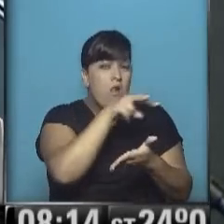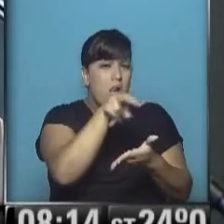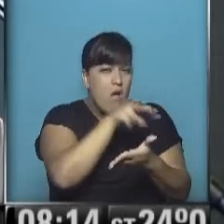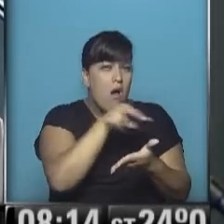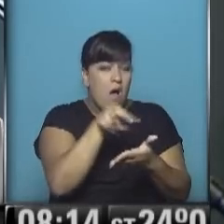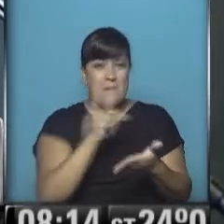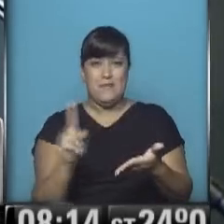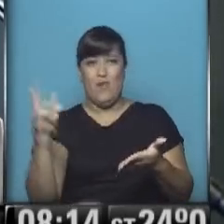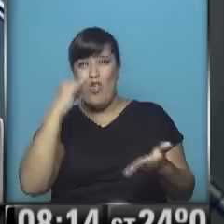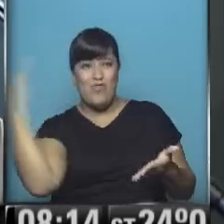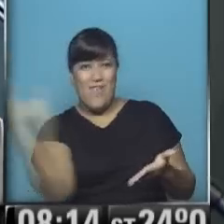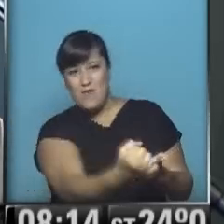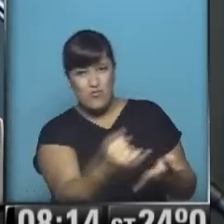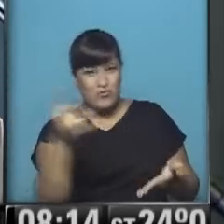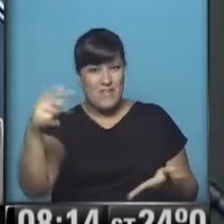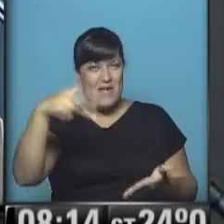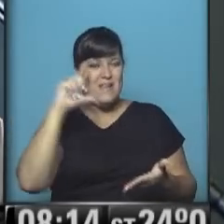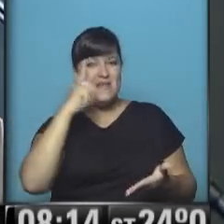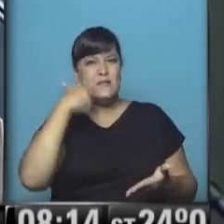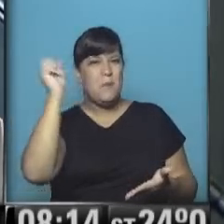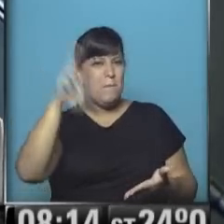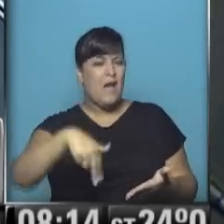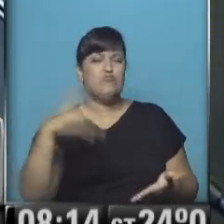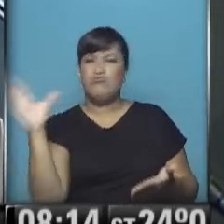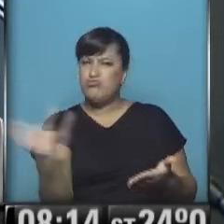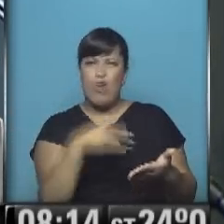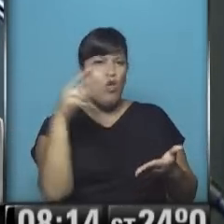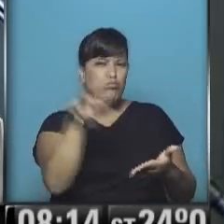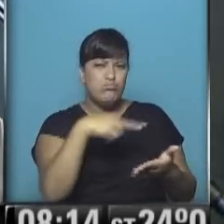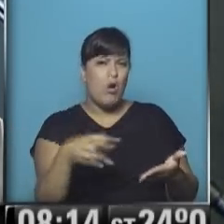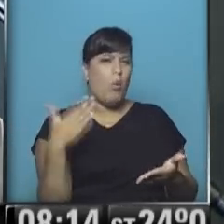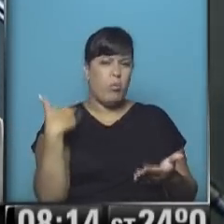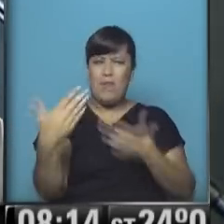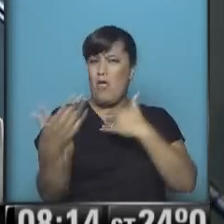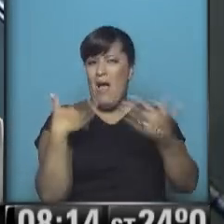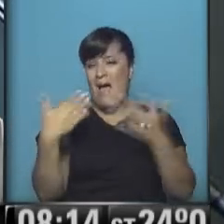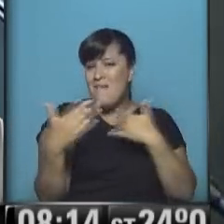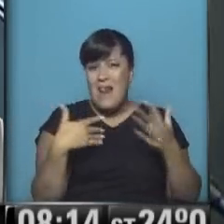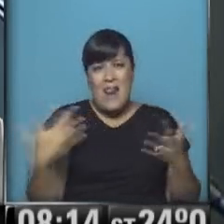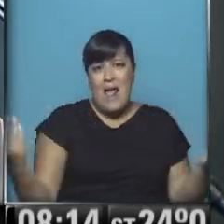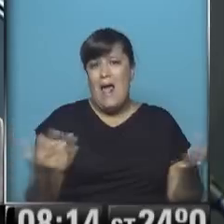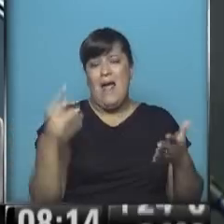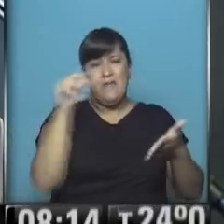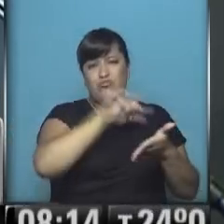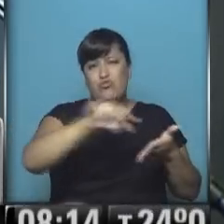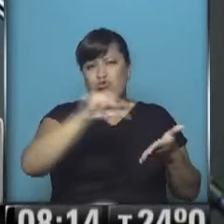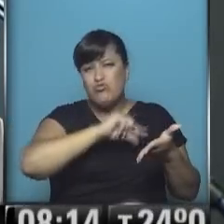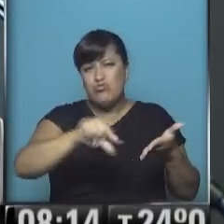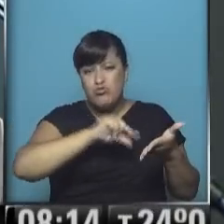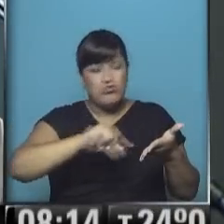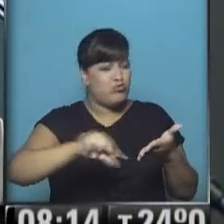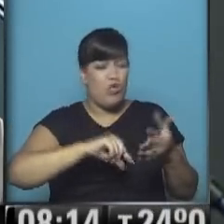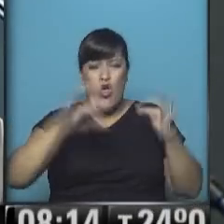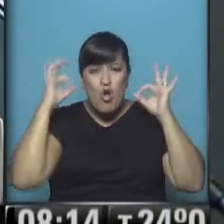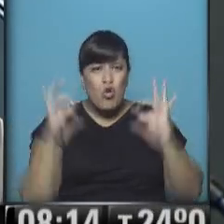la denuncia, página por página, texto por texto, puedo comentarle si quiere renglón por renglón y página por página,